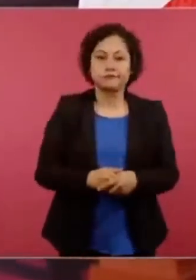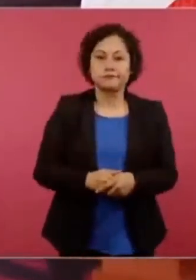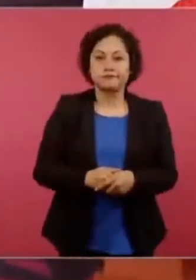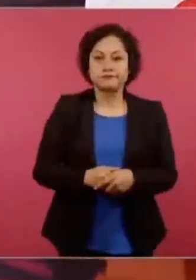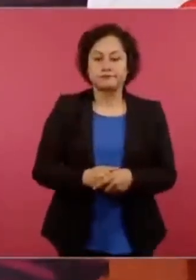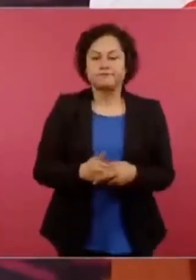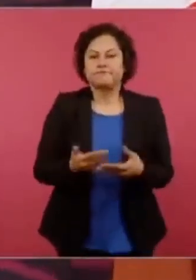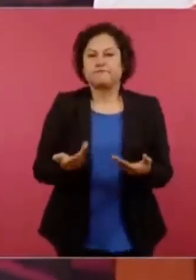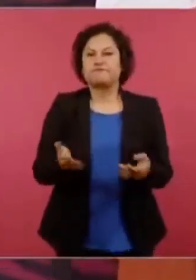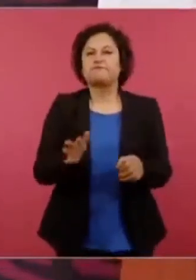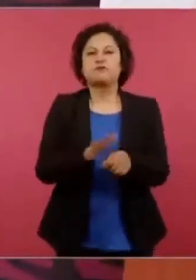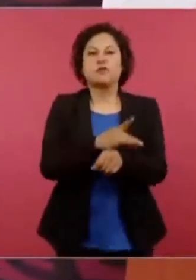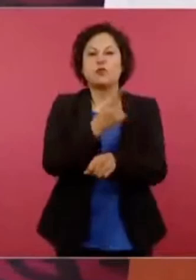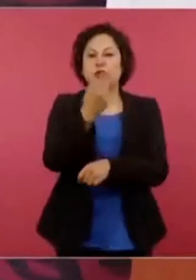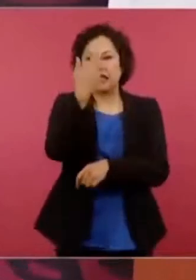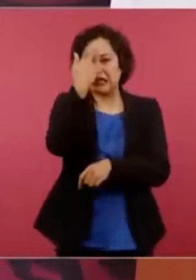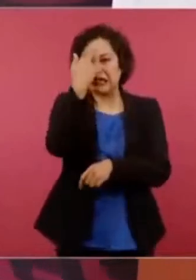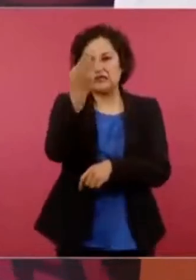Mucho control